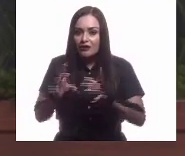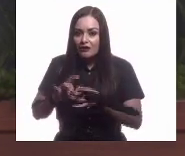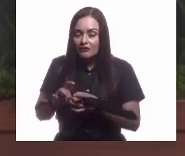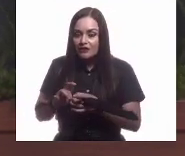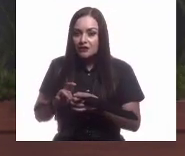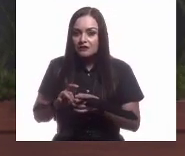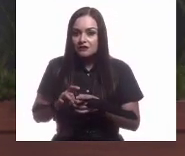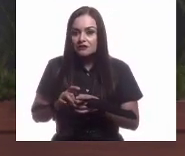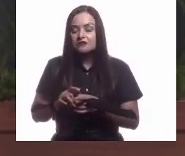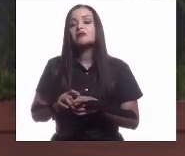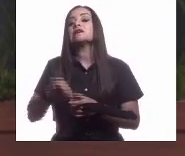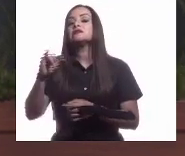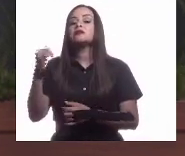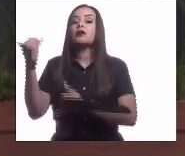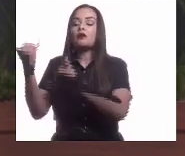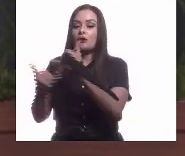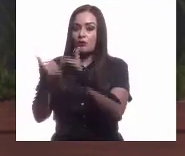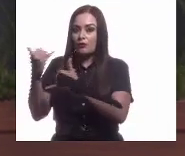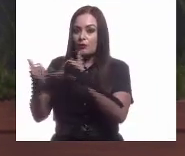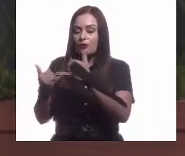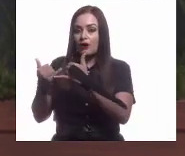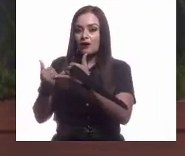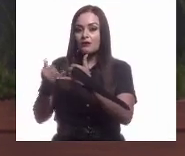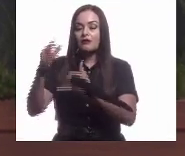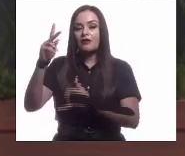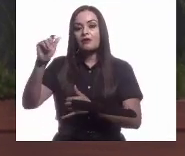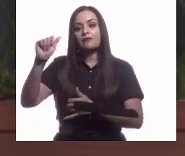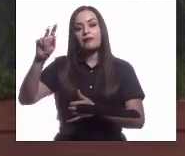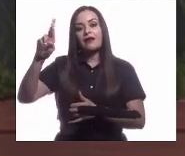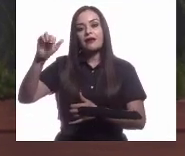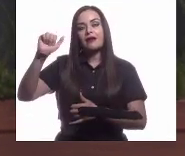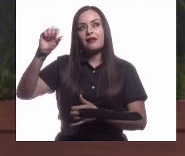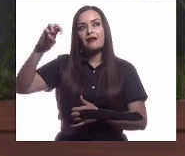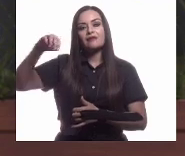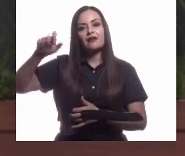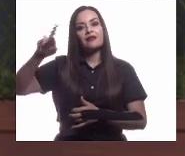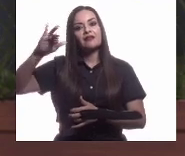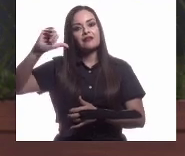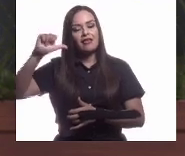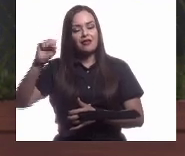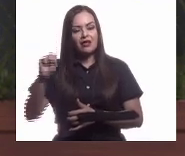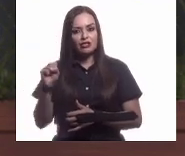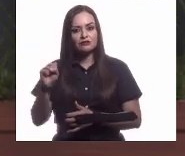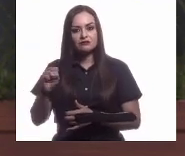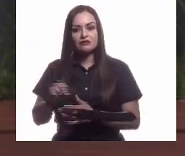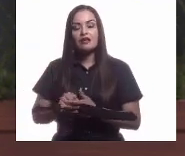Juegos Panamericanos y Parapanamericanos, lo dije bien, en